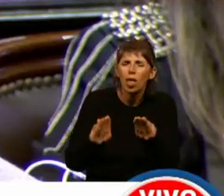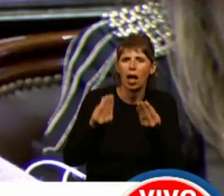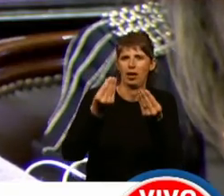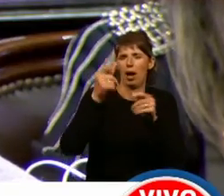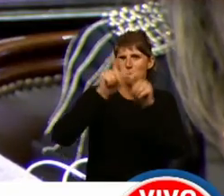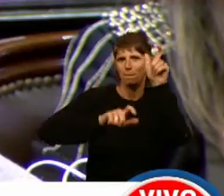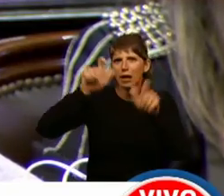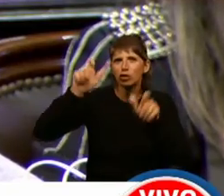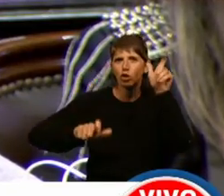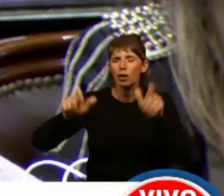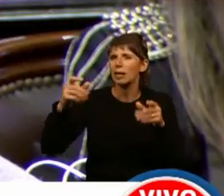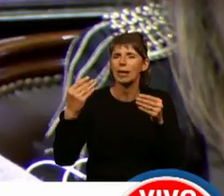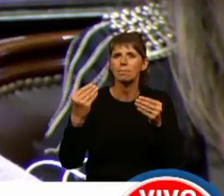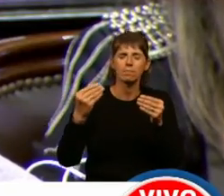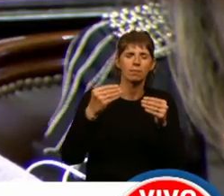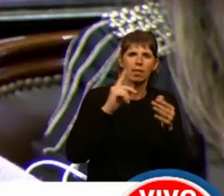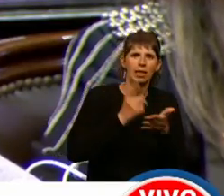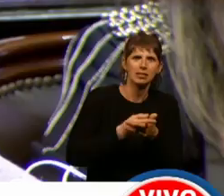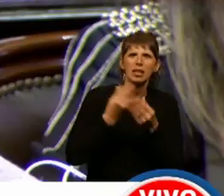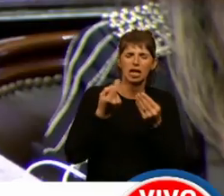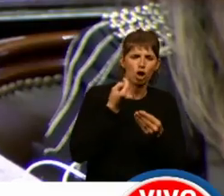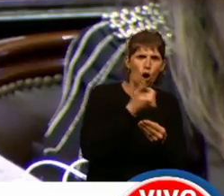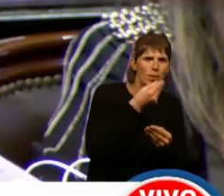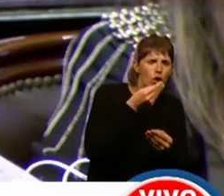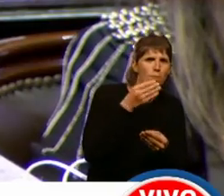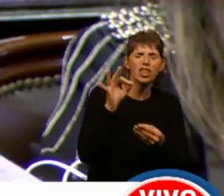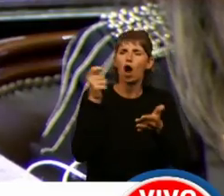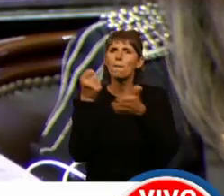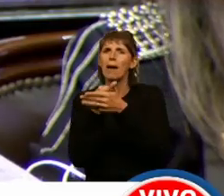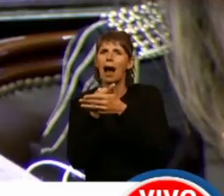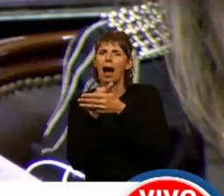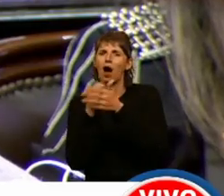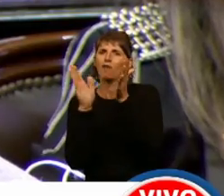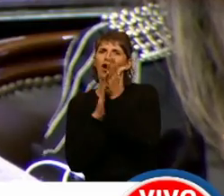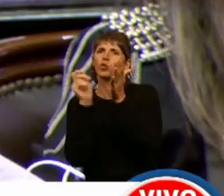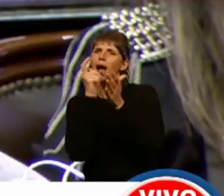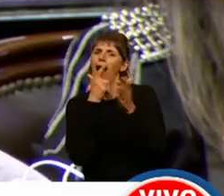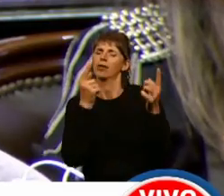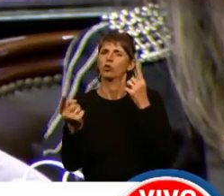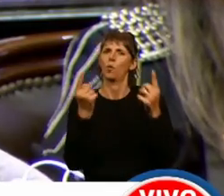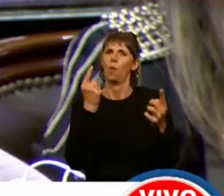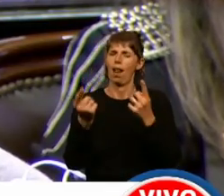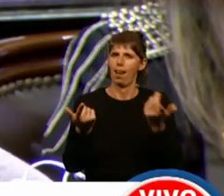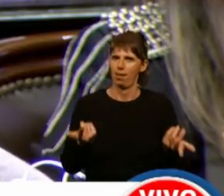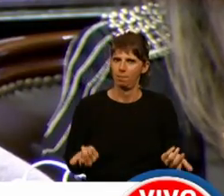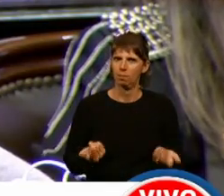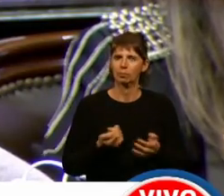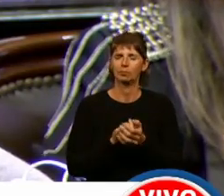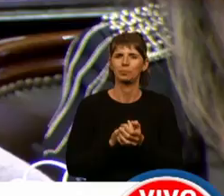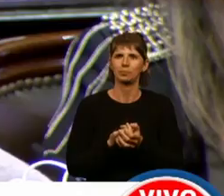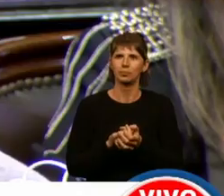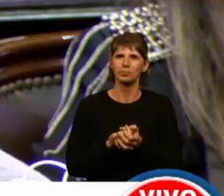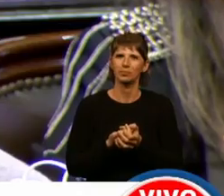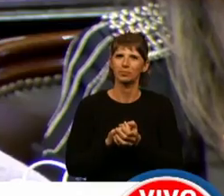o que tenían que elegir entre comprar más o menos alimentos y poder pagar la factura de gas como decía